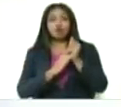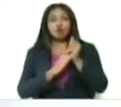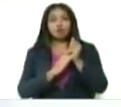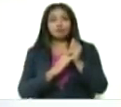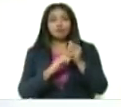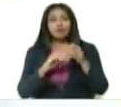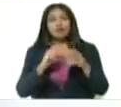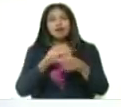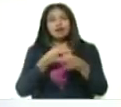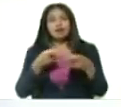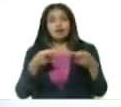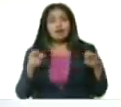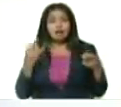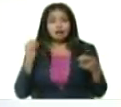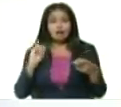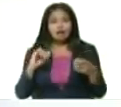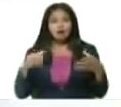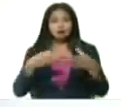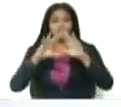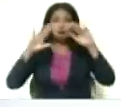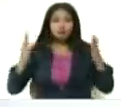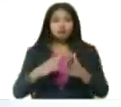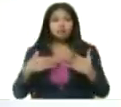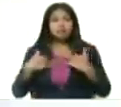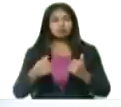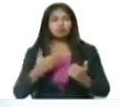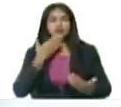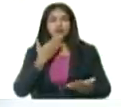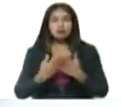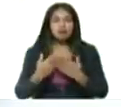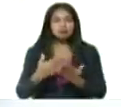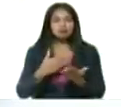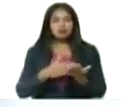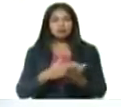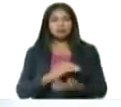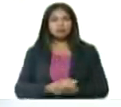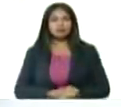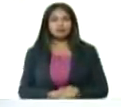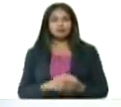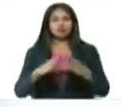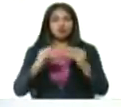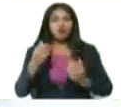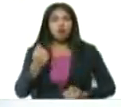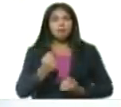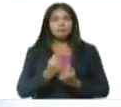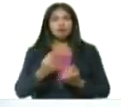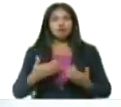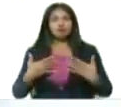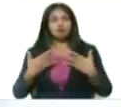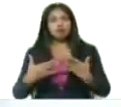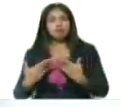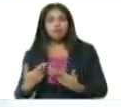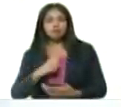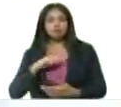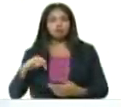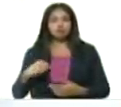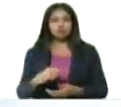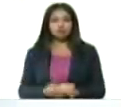a la Organización Mundial de la Salud. Y le damos el agradecimiento por adelantado, por todo el apoyo que nos están